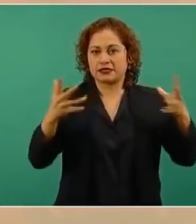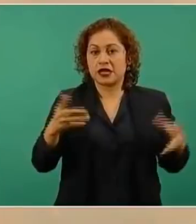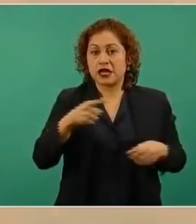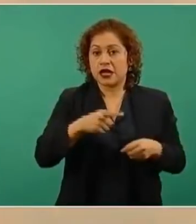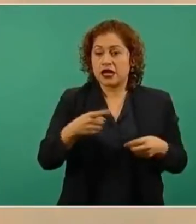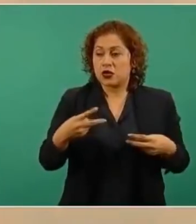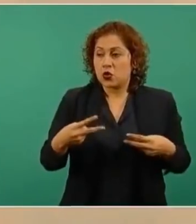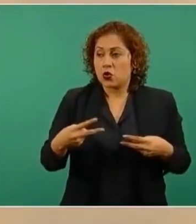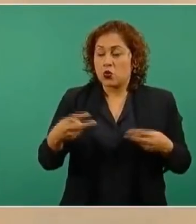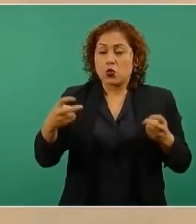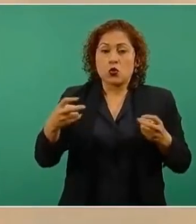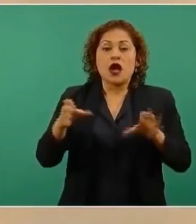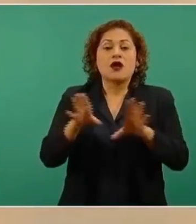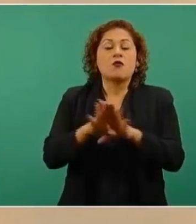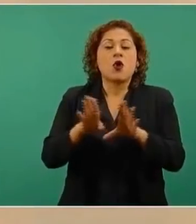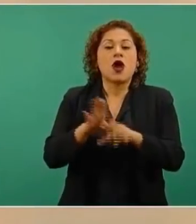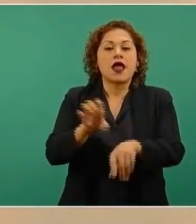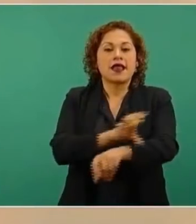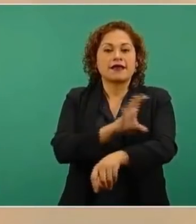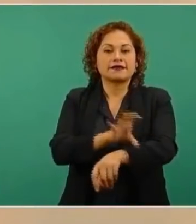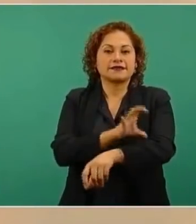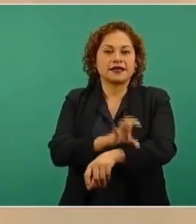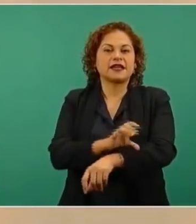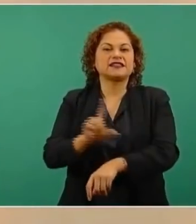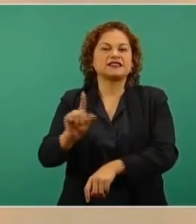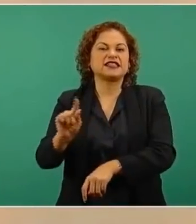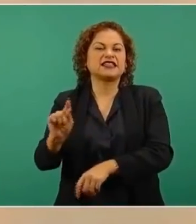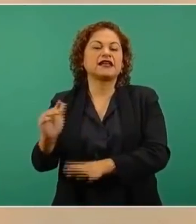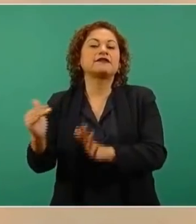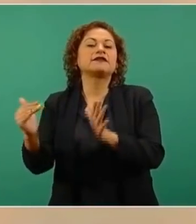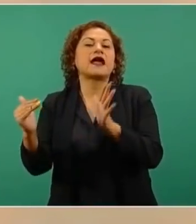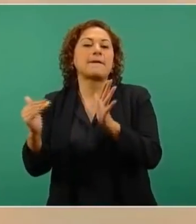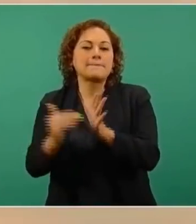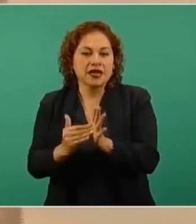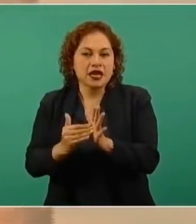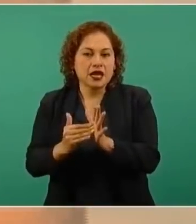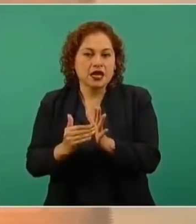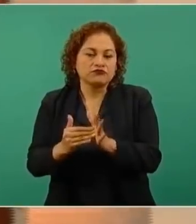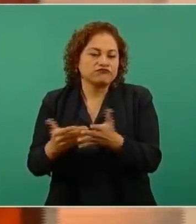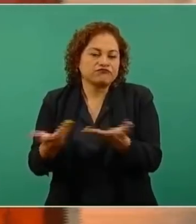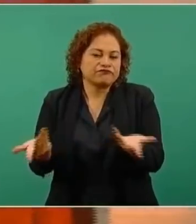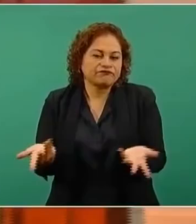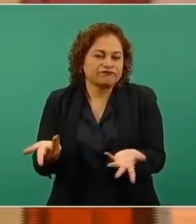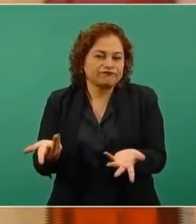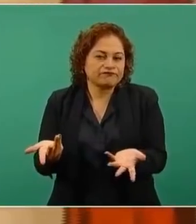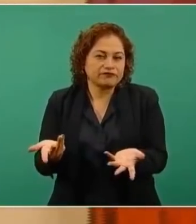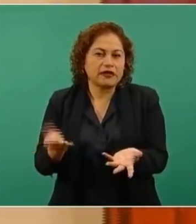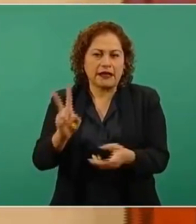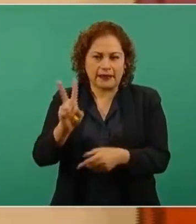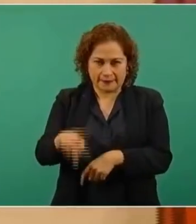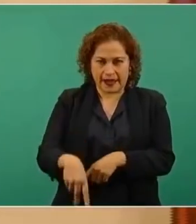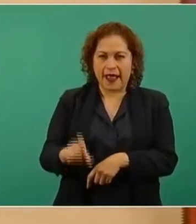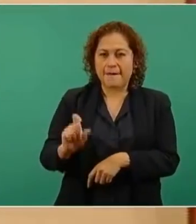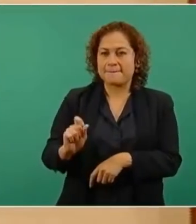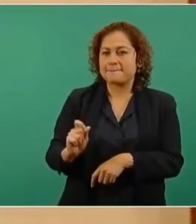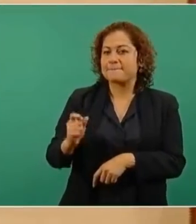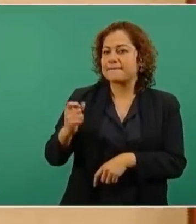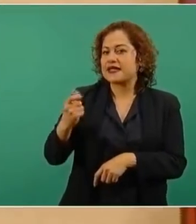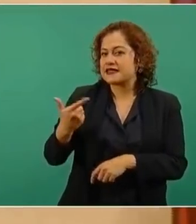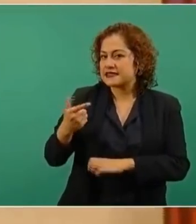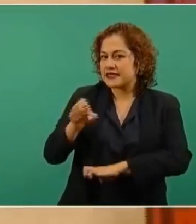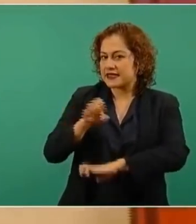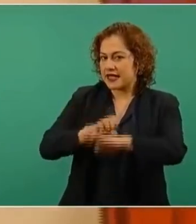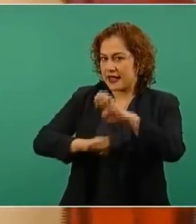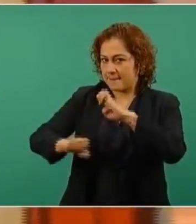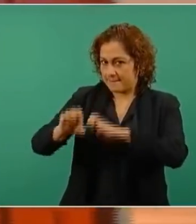de esos 70,000, o sea, los 70,000 pues son paja, ¿no? O sea, realmente lo que está detrás son 27 grandes corporativos con muchas